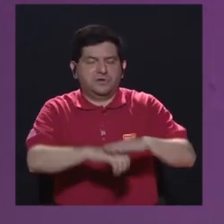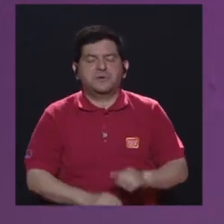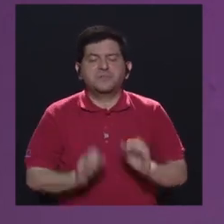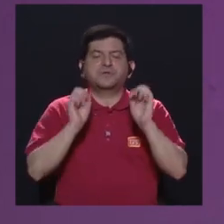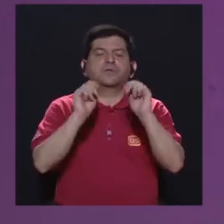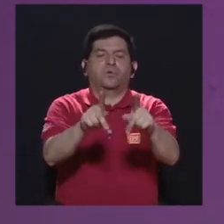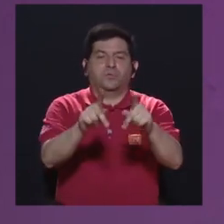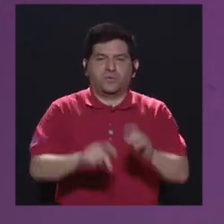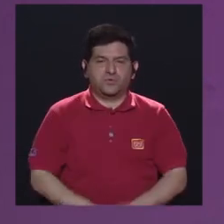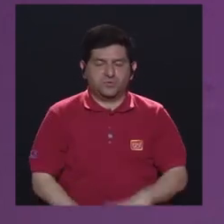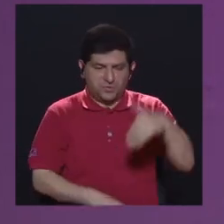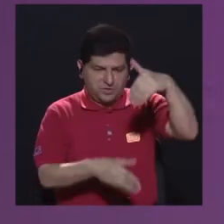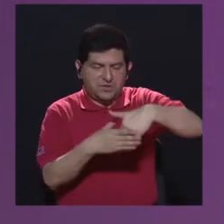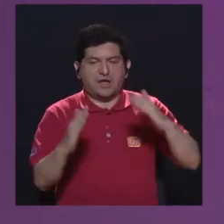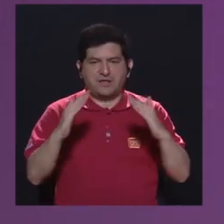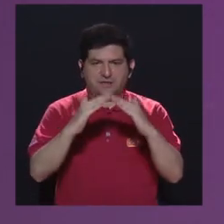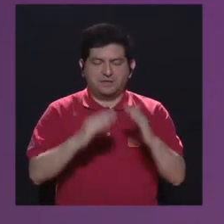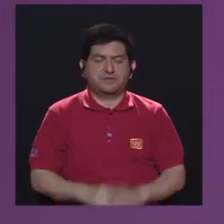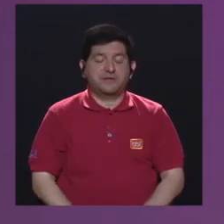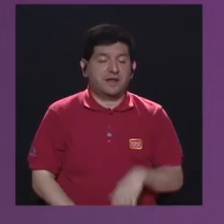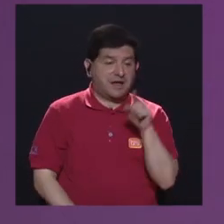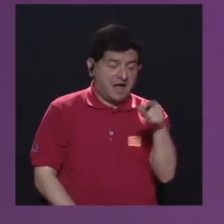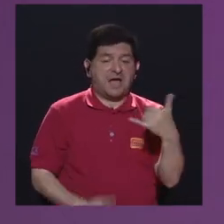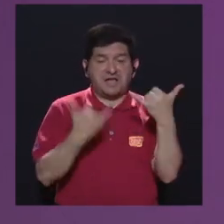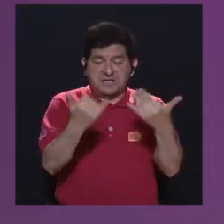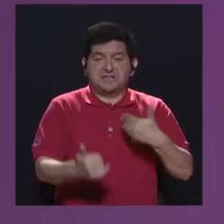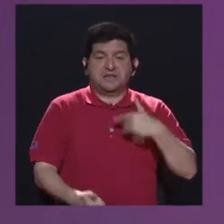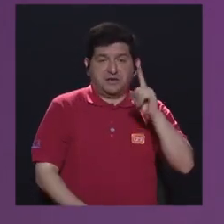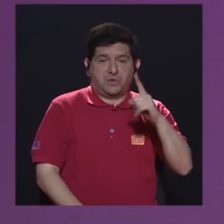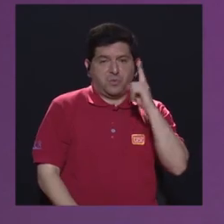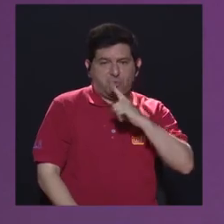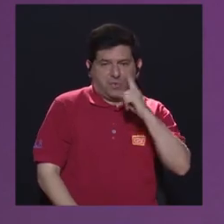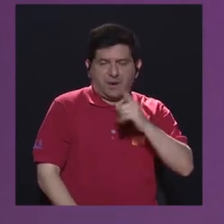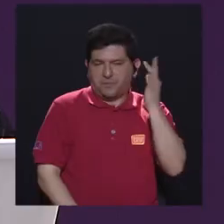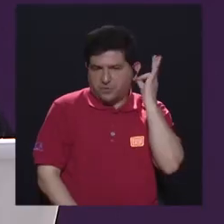aperturar dentro de su casa con la puta que tienen ahí, pues.